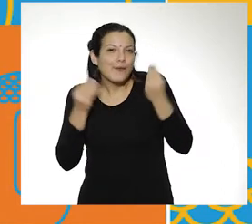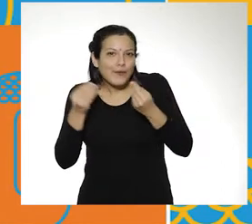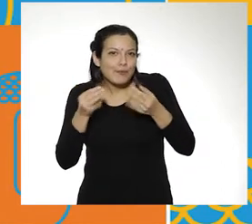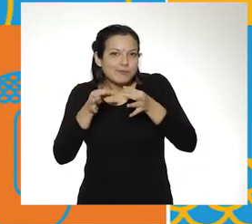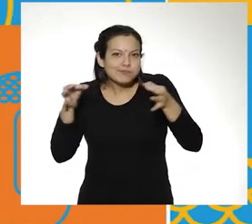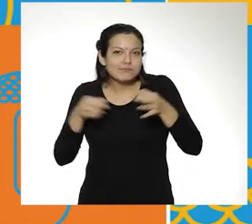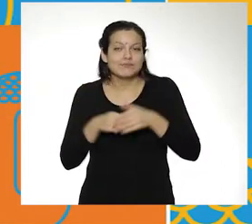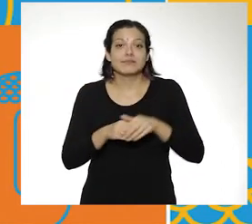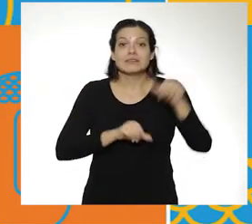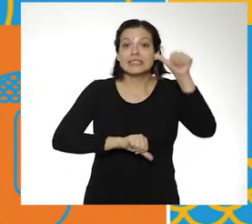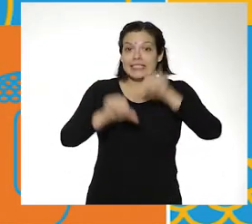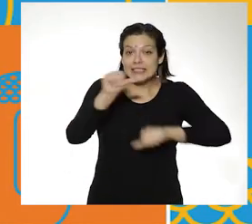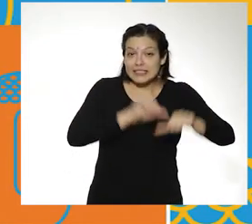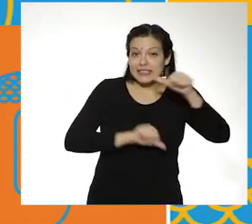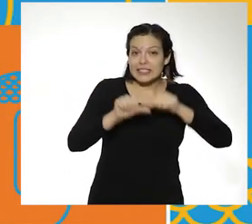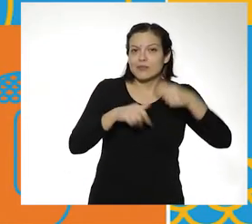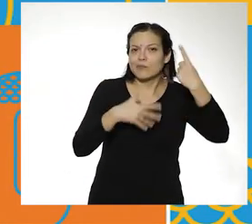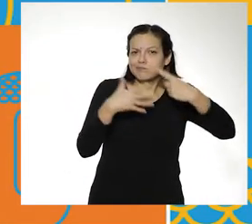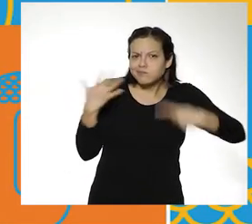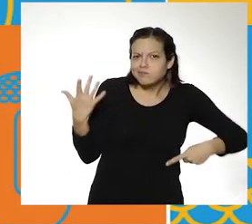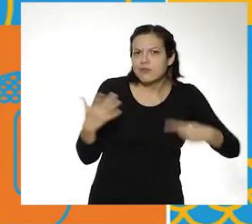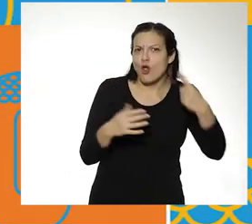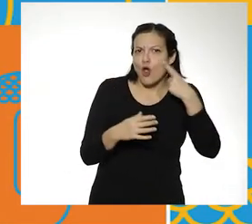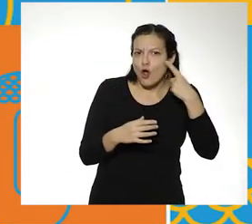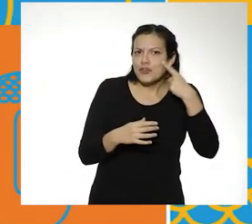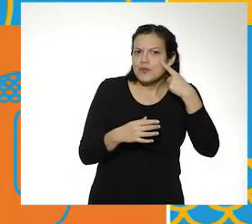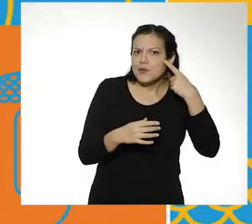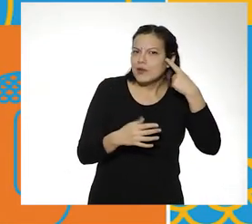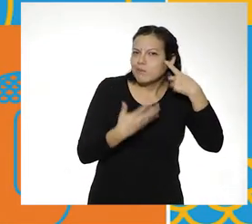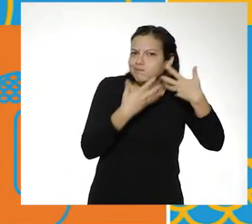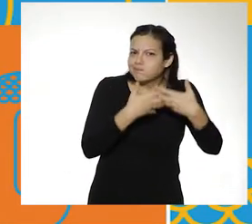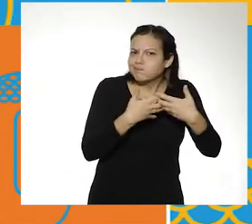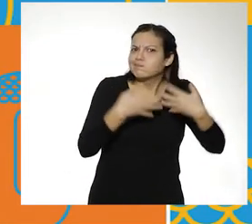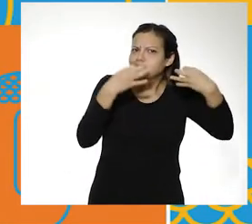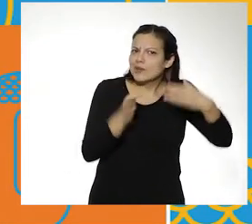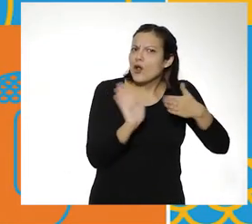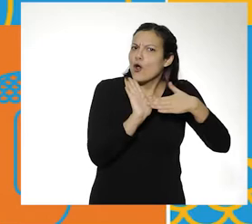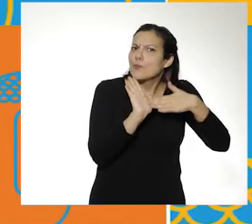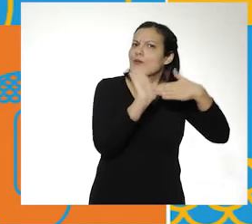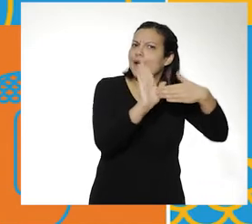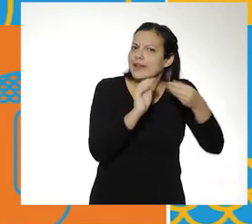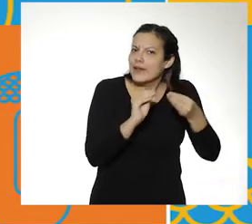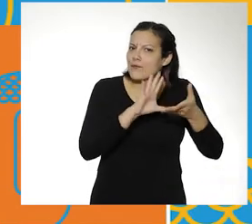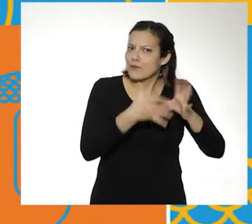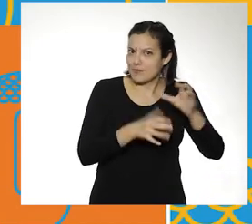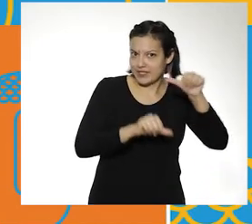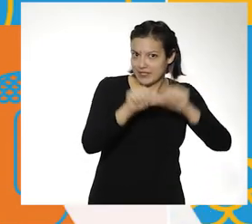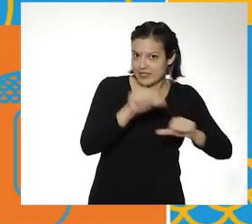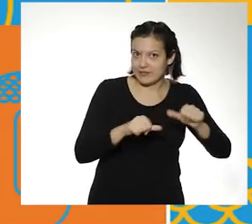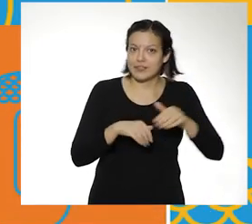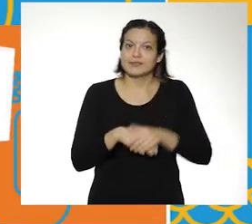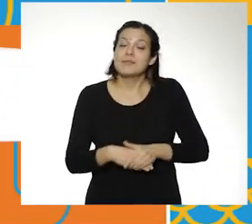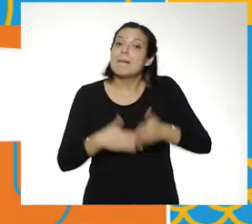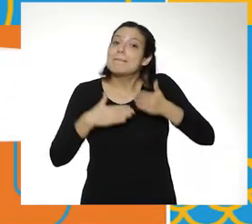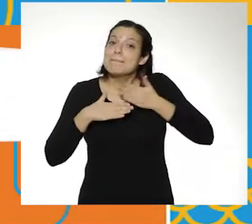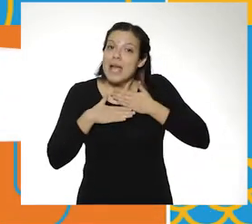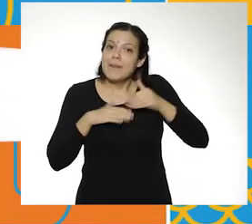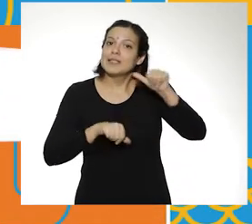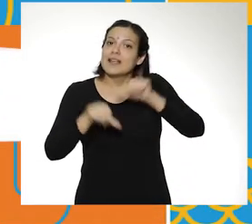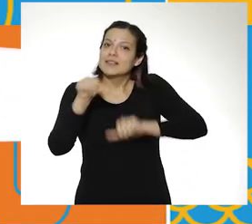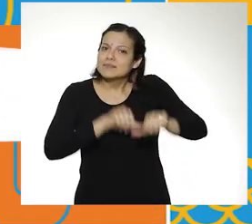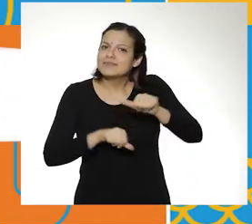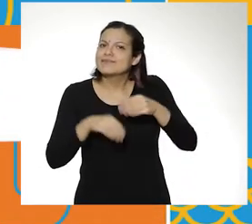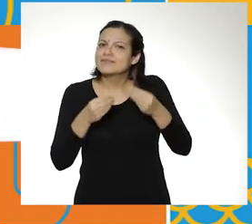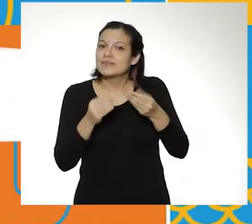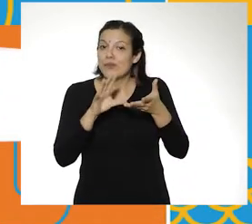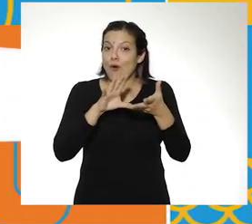ciencia es el conjunto de conocimientos racionales comprobados a través del método científico. Para mí, la ciencia es el